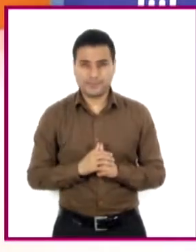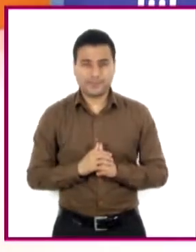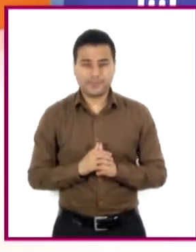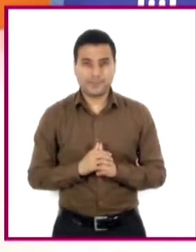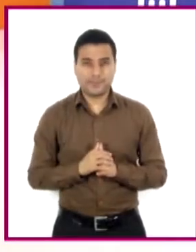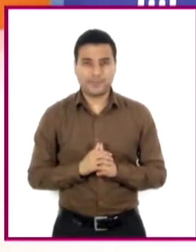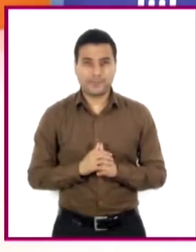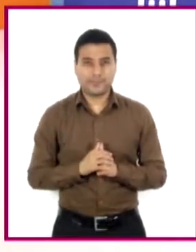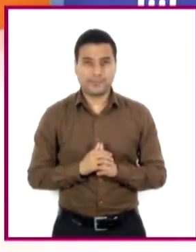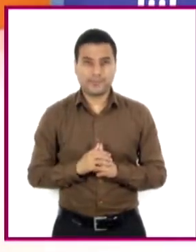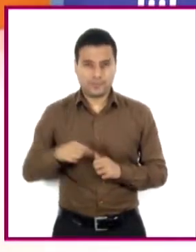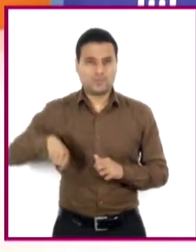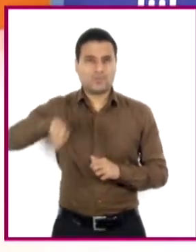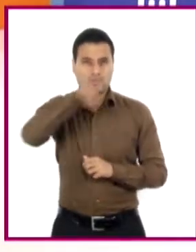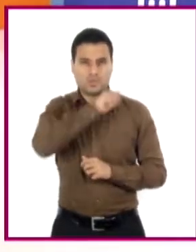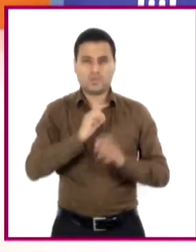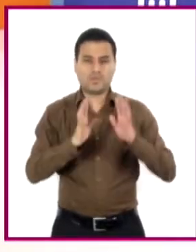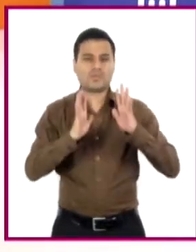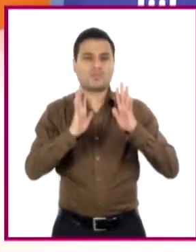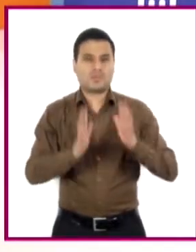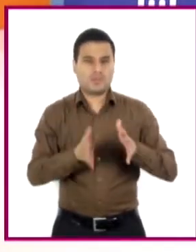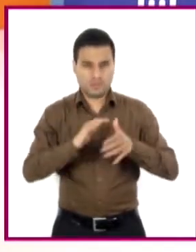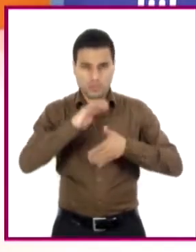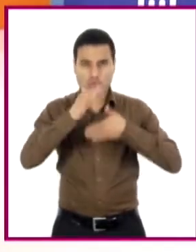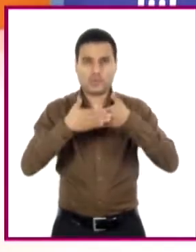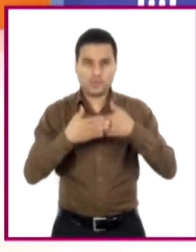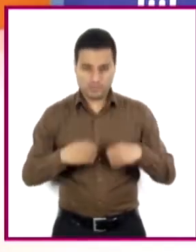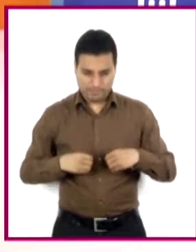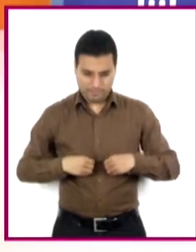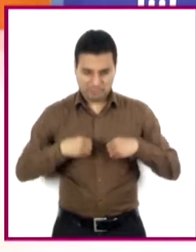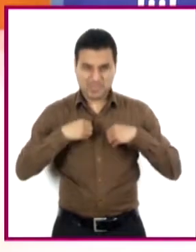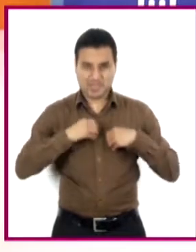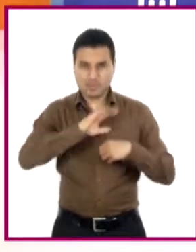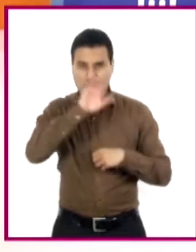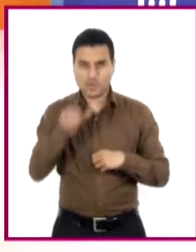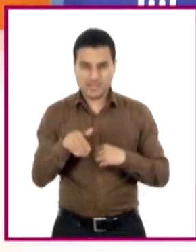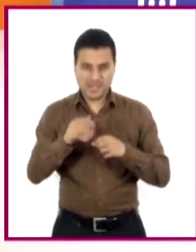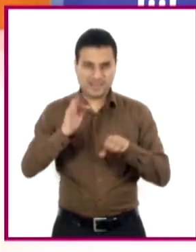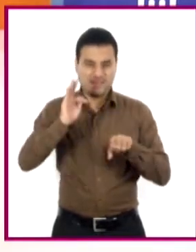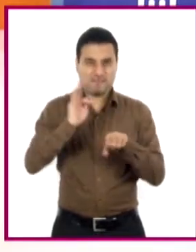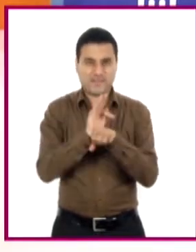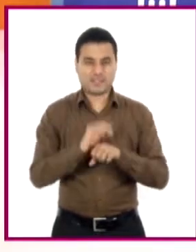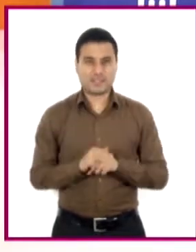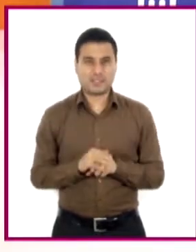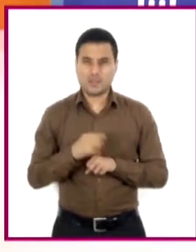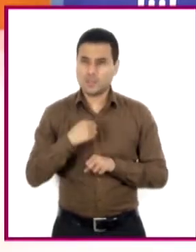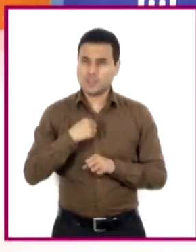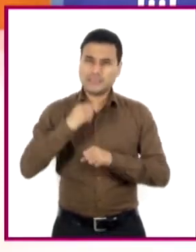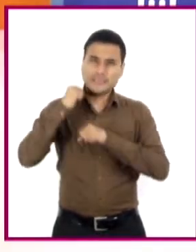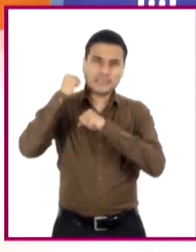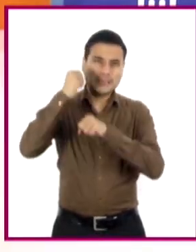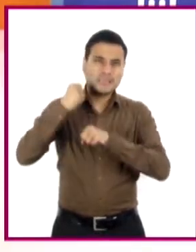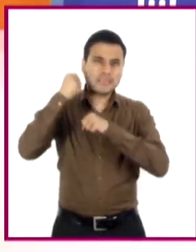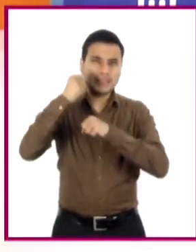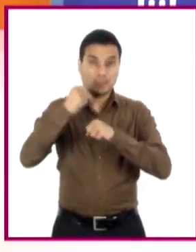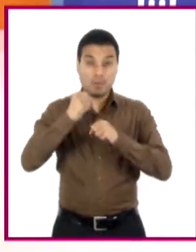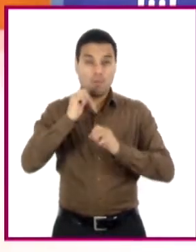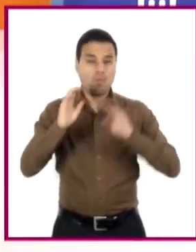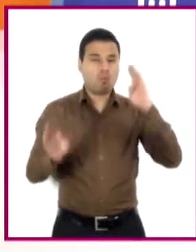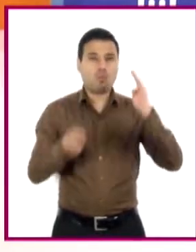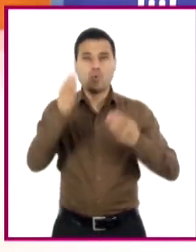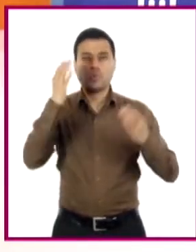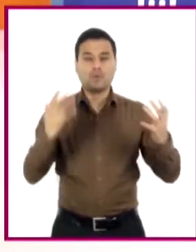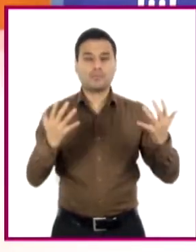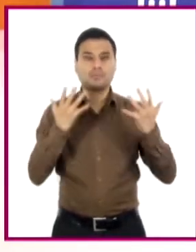Estamos prontos a sacrificar gustosos nuestras vidas en su defensa, protestando delante del mundo entero que